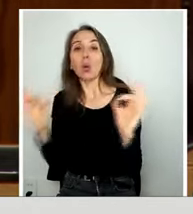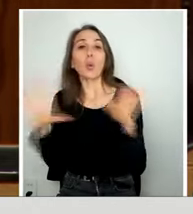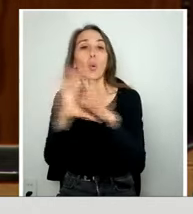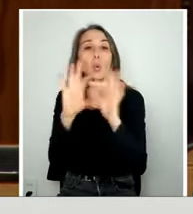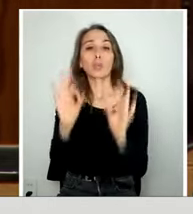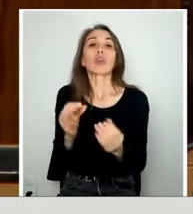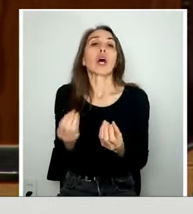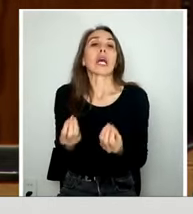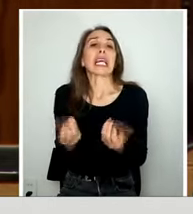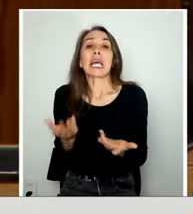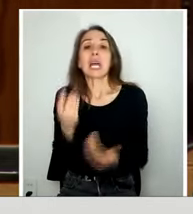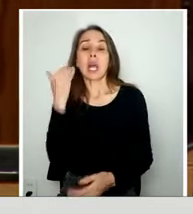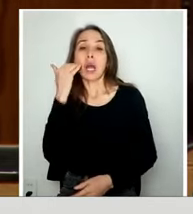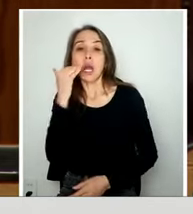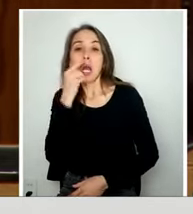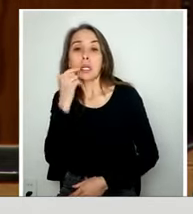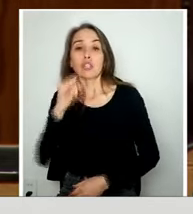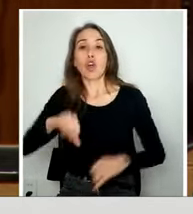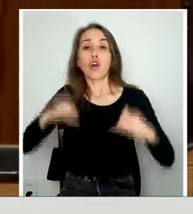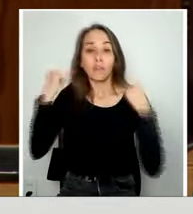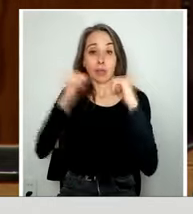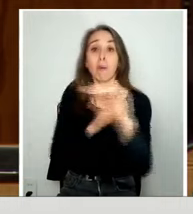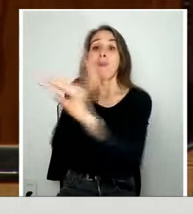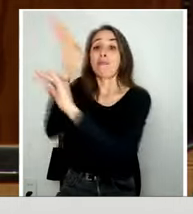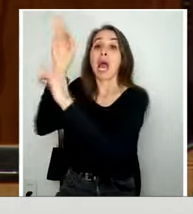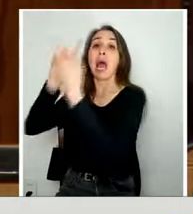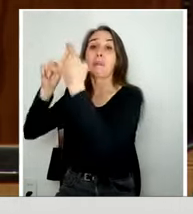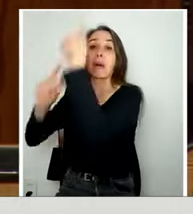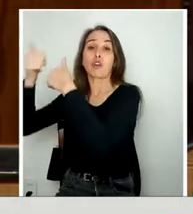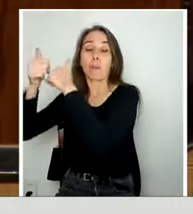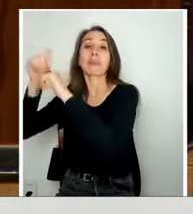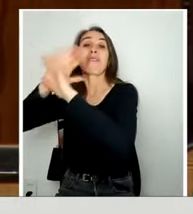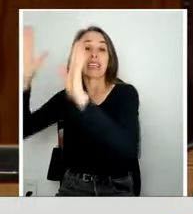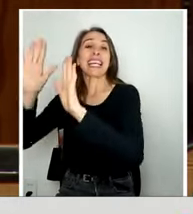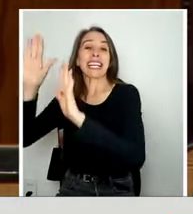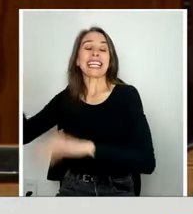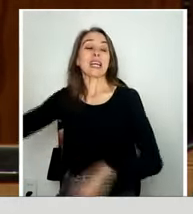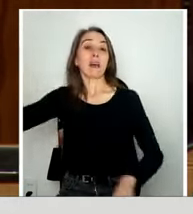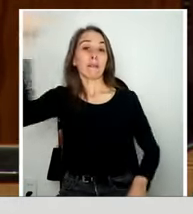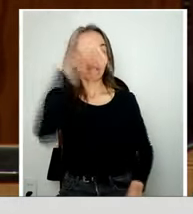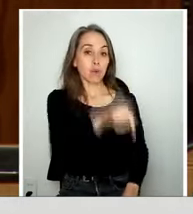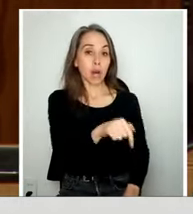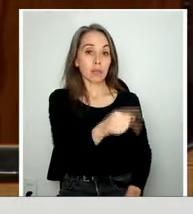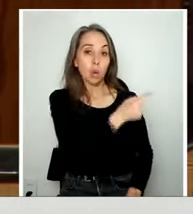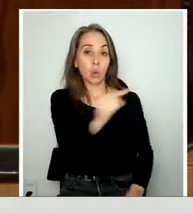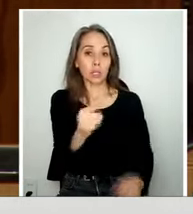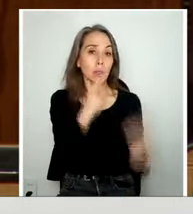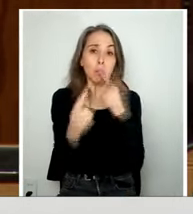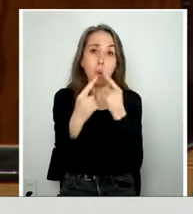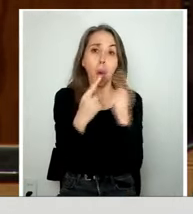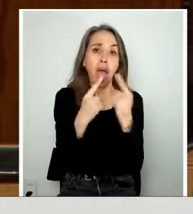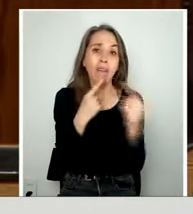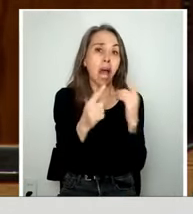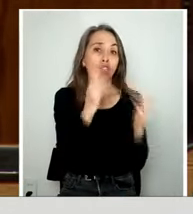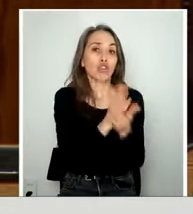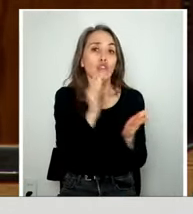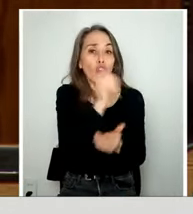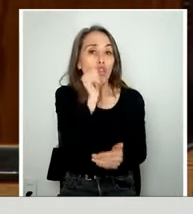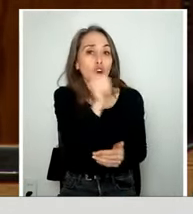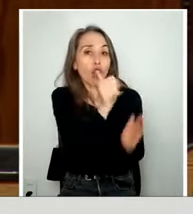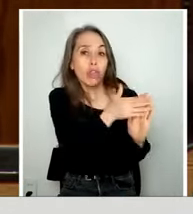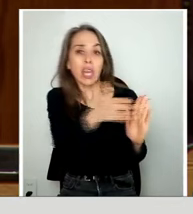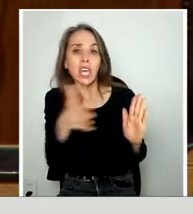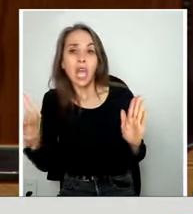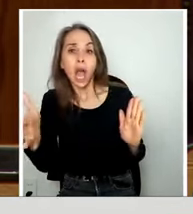deportista vaya a una competencia y cuando vuelve va a tener en una semana que ponerse al día con todo lo que pasó durante el último